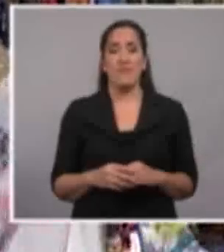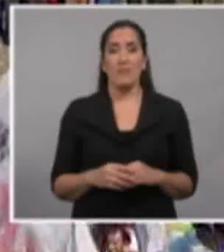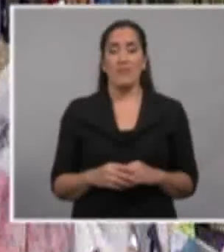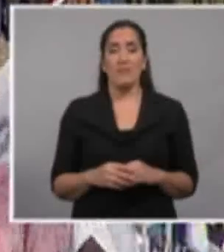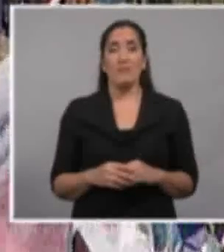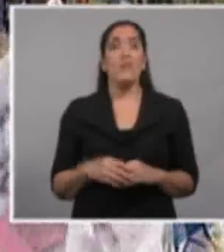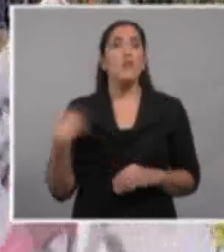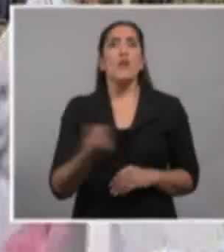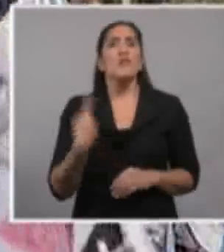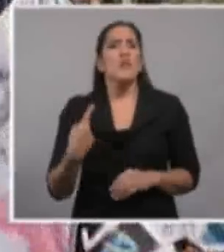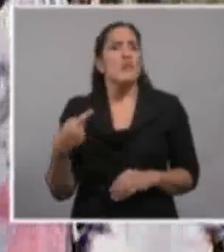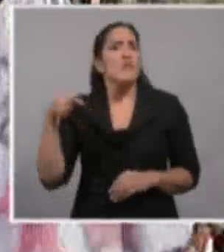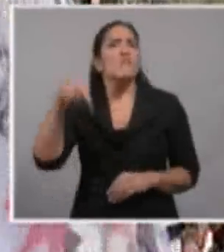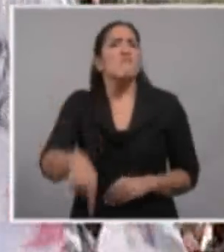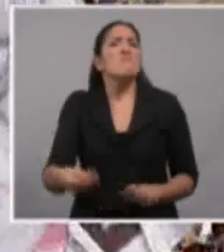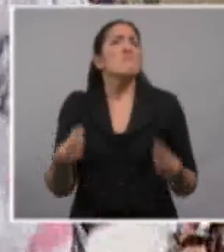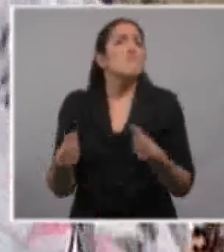Y estamos también